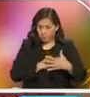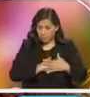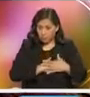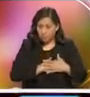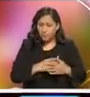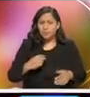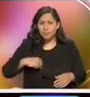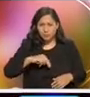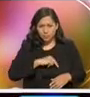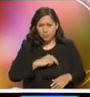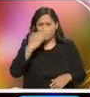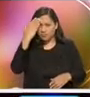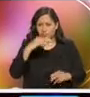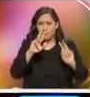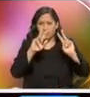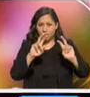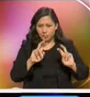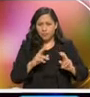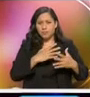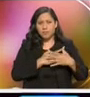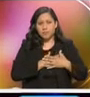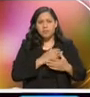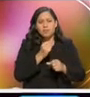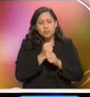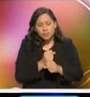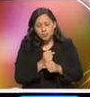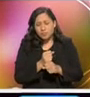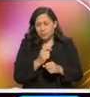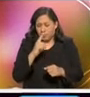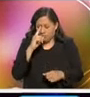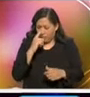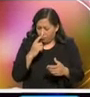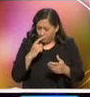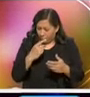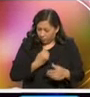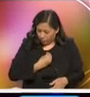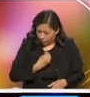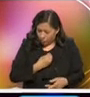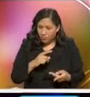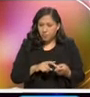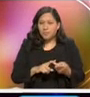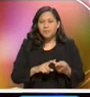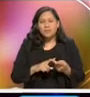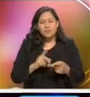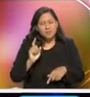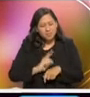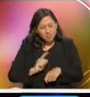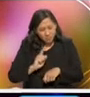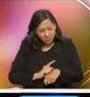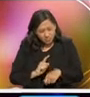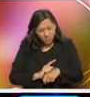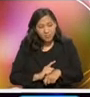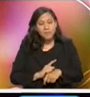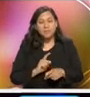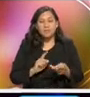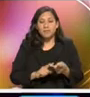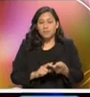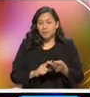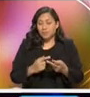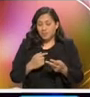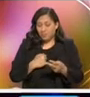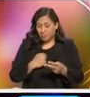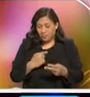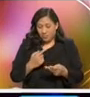nosotros vemos del amor, es decir, lo que sufrimos, lo que batallamos, lo que estamos con él todos los días, lo que lo tenemos